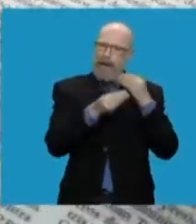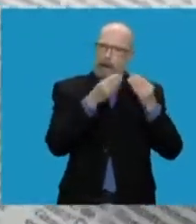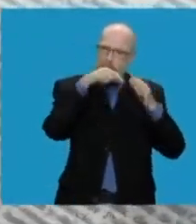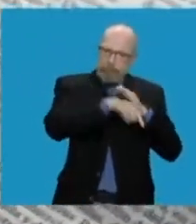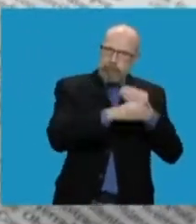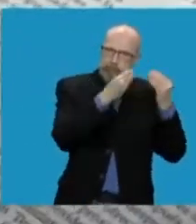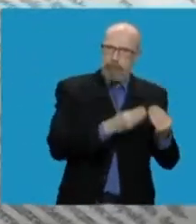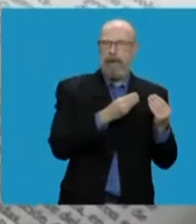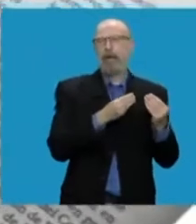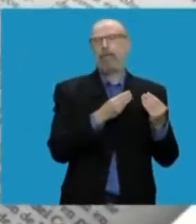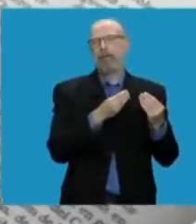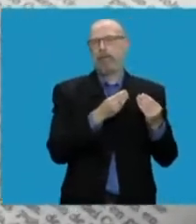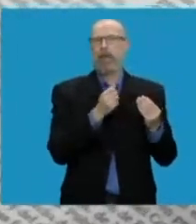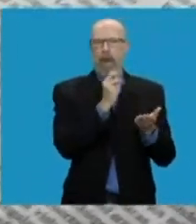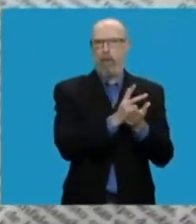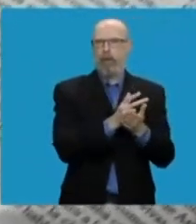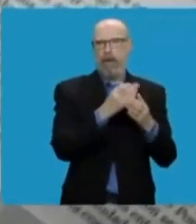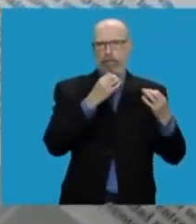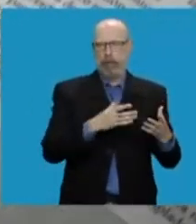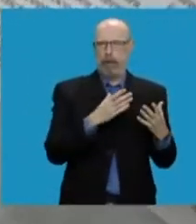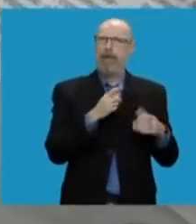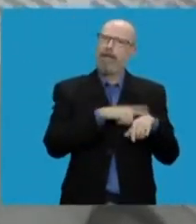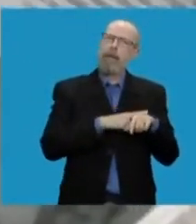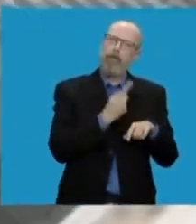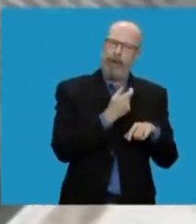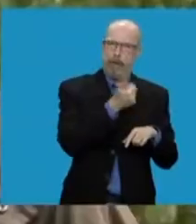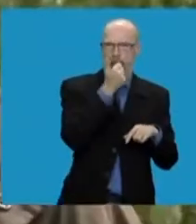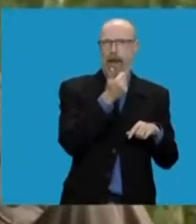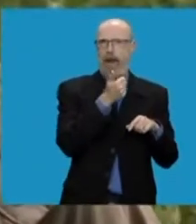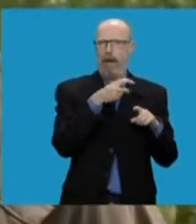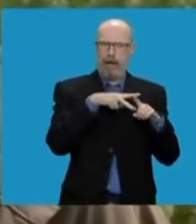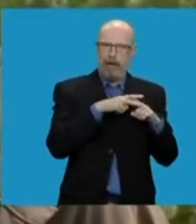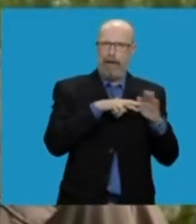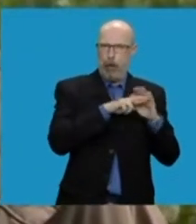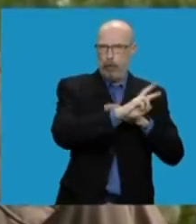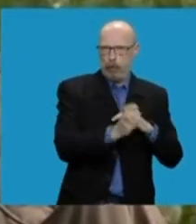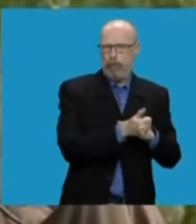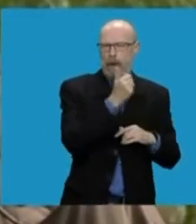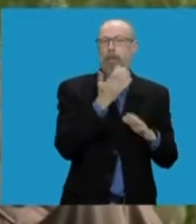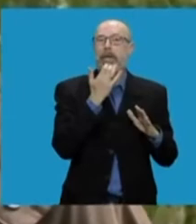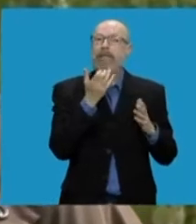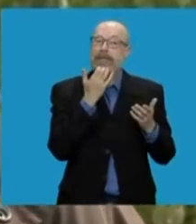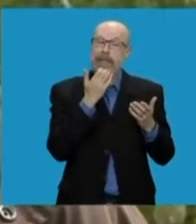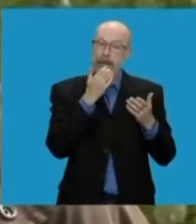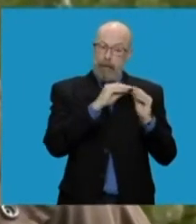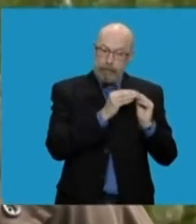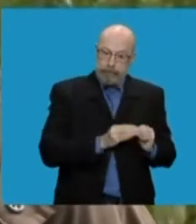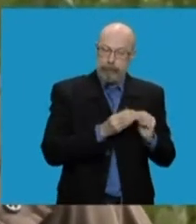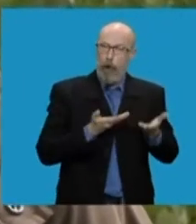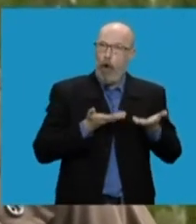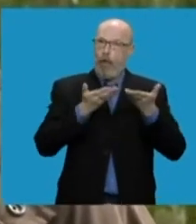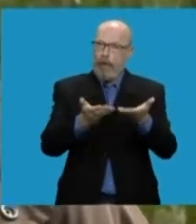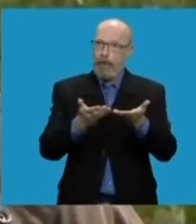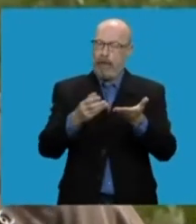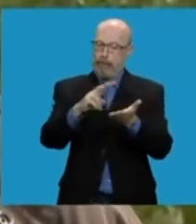que son contenidos que requieren más tiempo y más medios, pero si tú ofreces al lector algo que solo ofrece tu medio y es algo